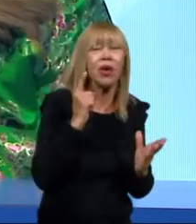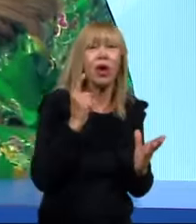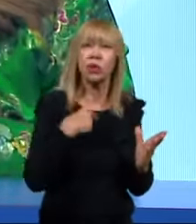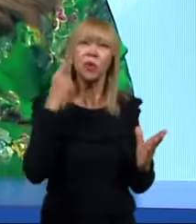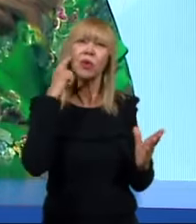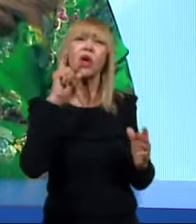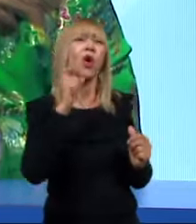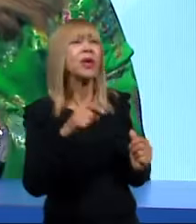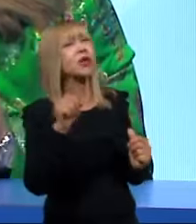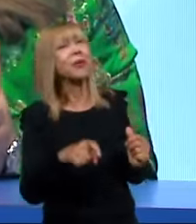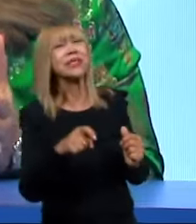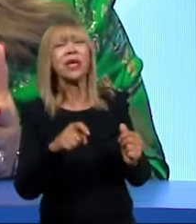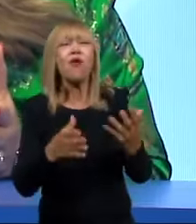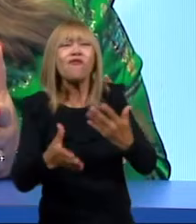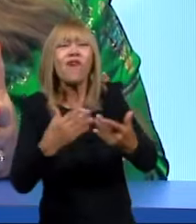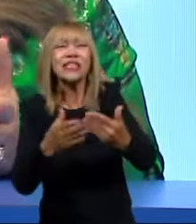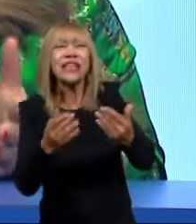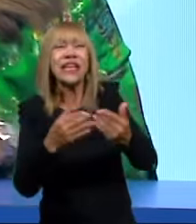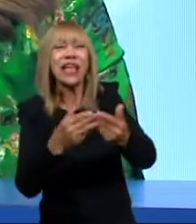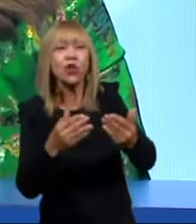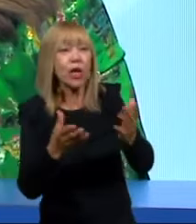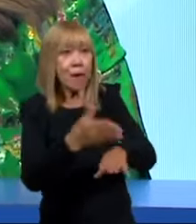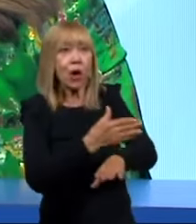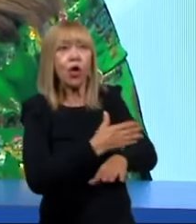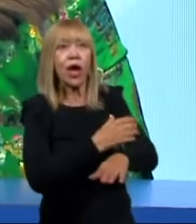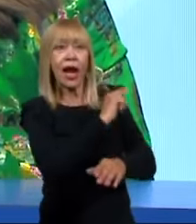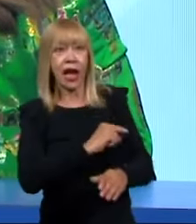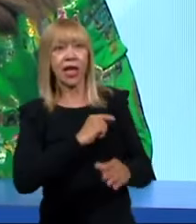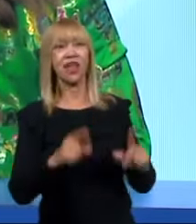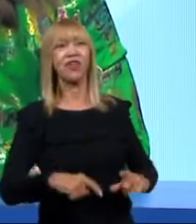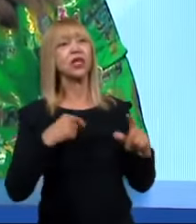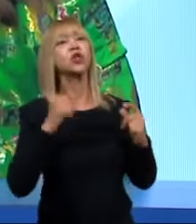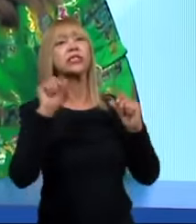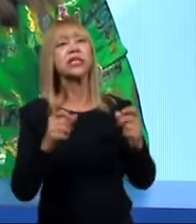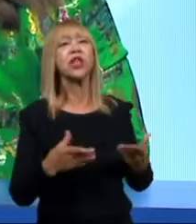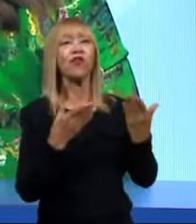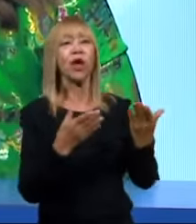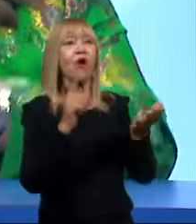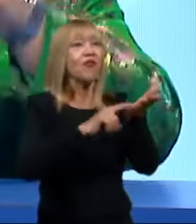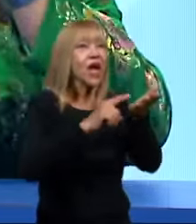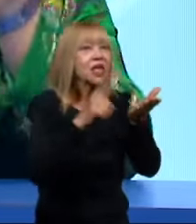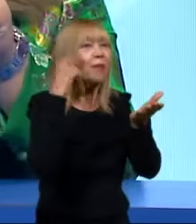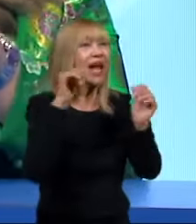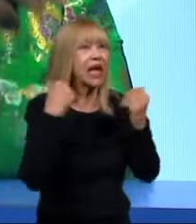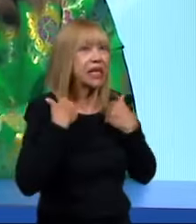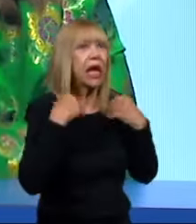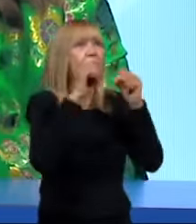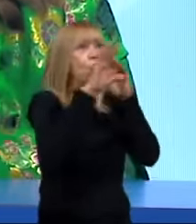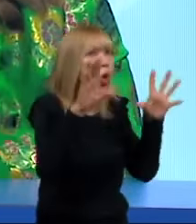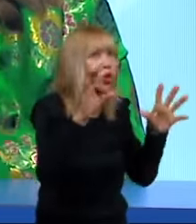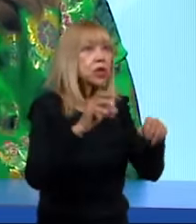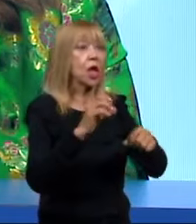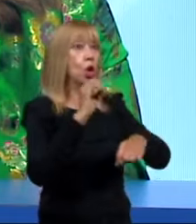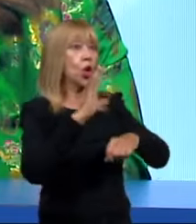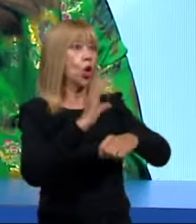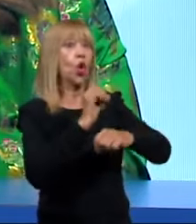yo creo que el gobierno debe ser un facilitador de mejorar la calidad de vida. Yo sí te ofrezco fiscalizar para que tengas luz todo el tiempo,